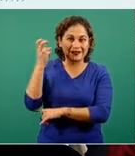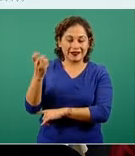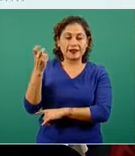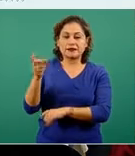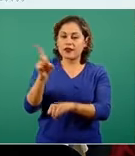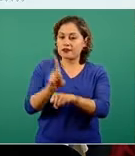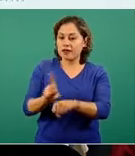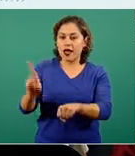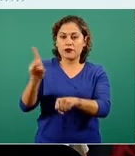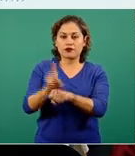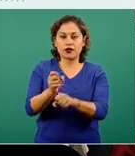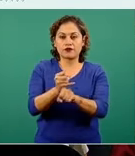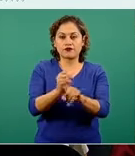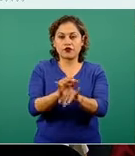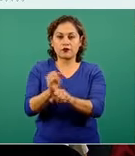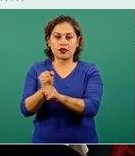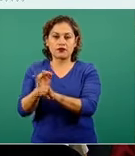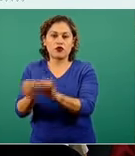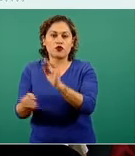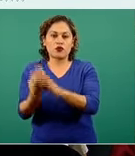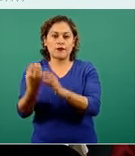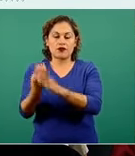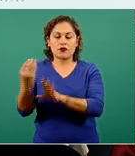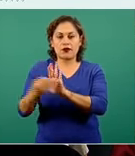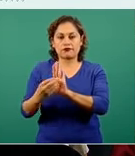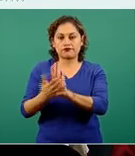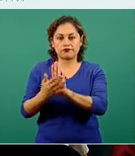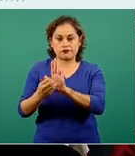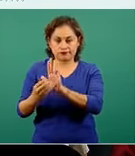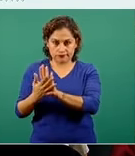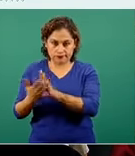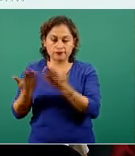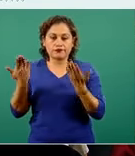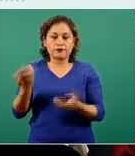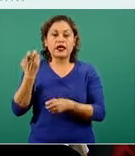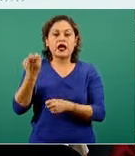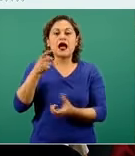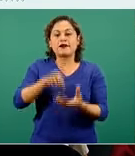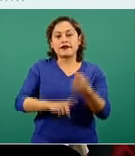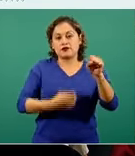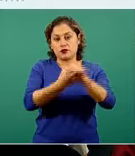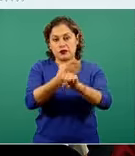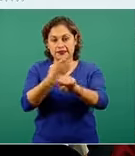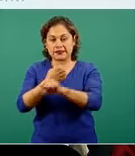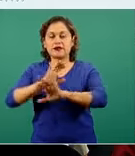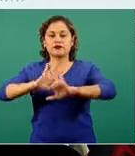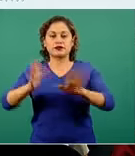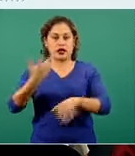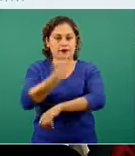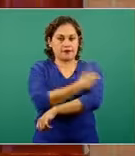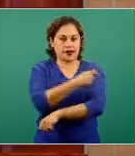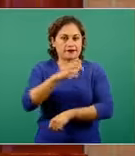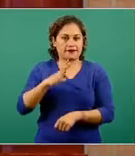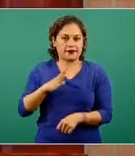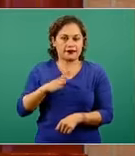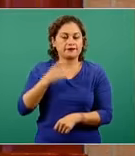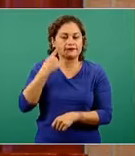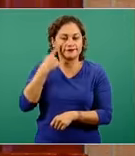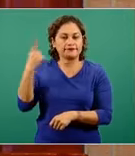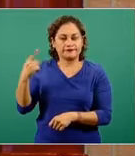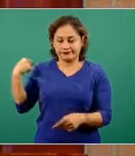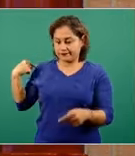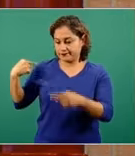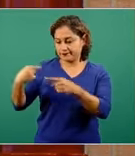actualizando el avance que día con día se está llevando a cabo en las entidades donde se está aplicando la vacuna. Específicamente para el día de